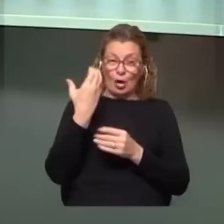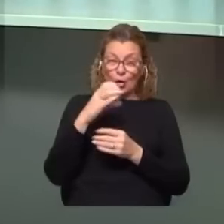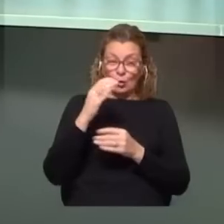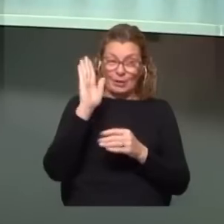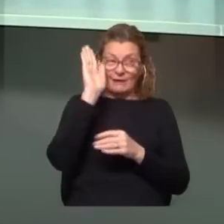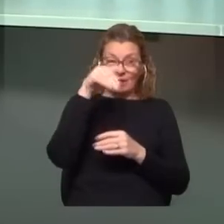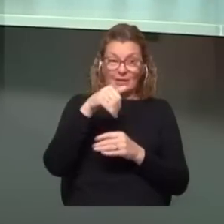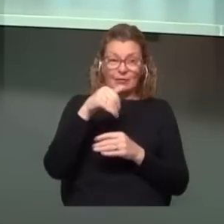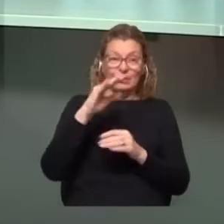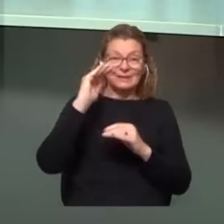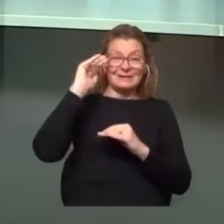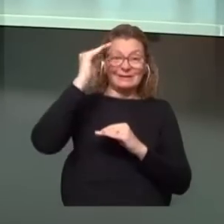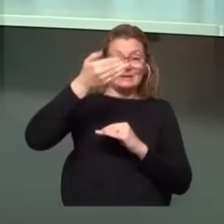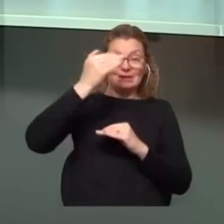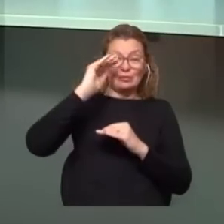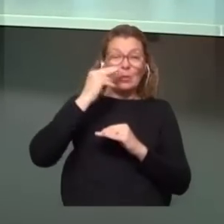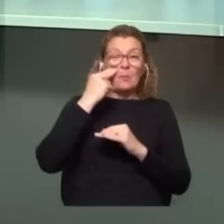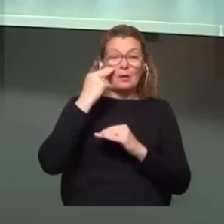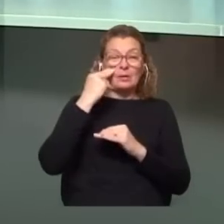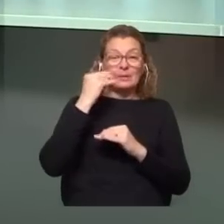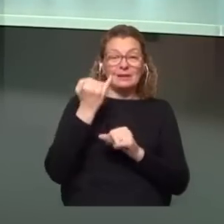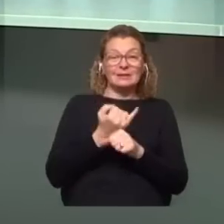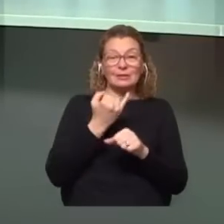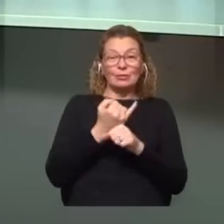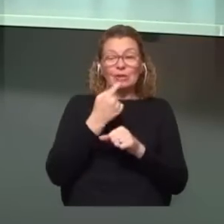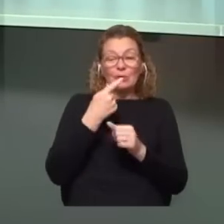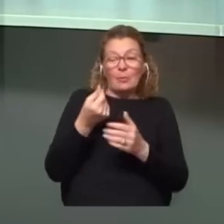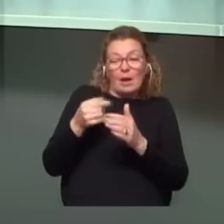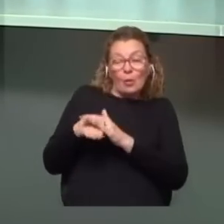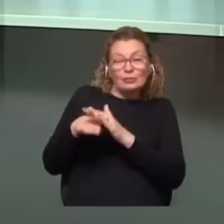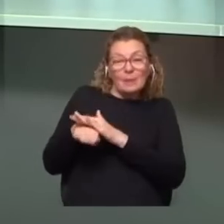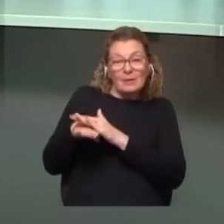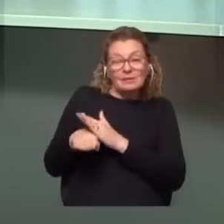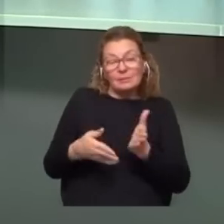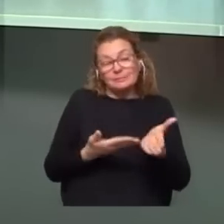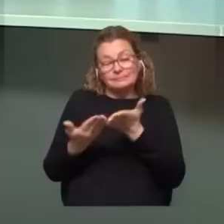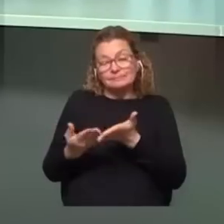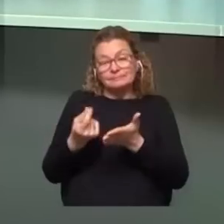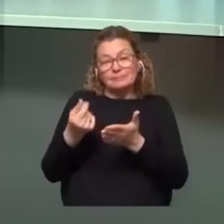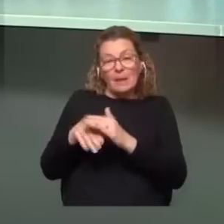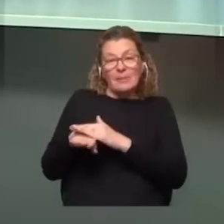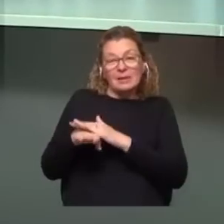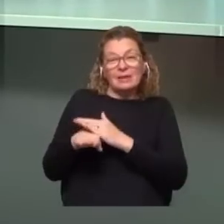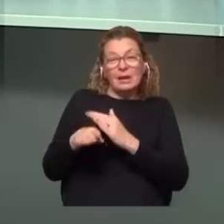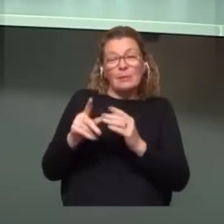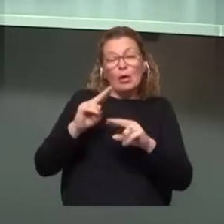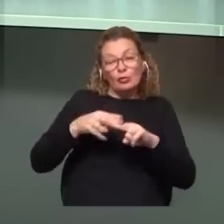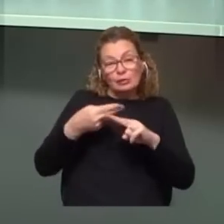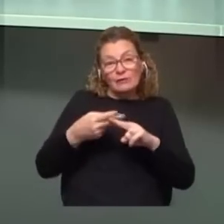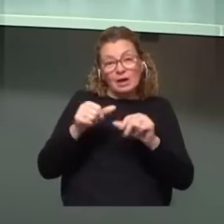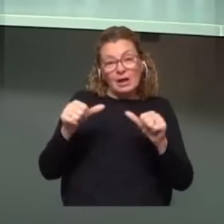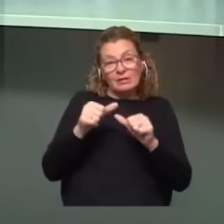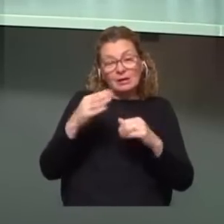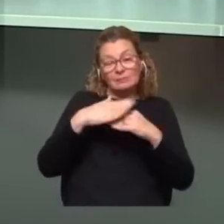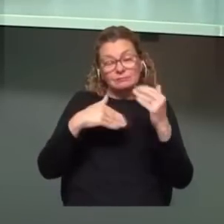de básquetbol techo que quedó comprometido la institución abrió una colecta para recibir colaboraciones económicas y reconstruir el espacio